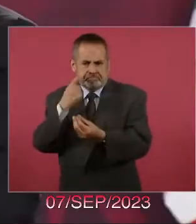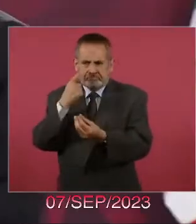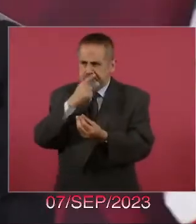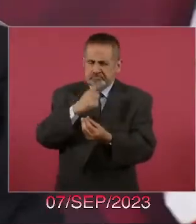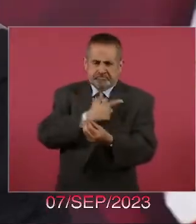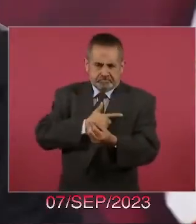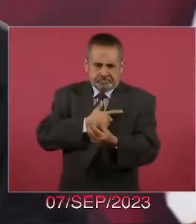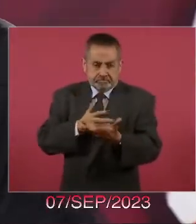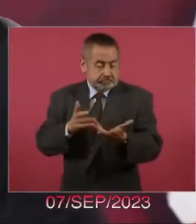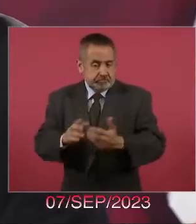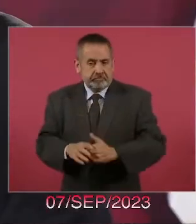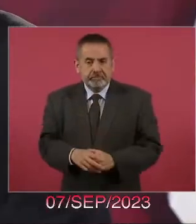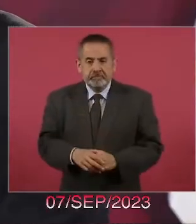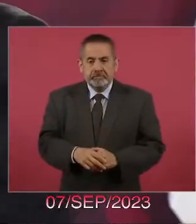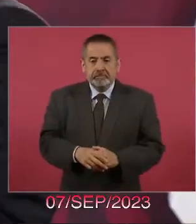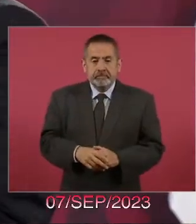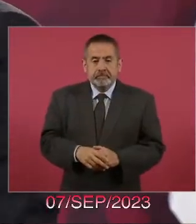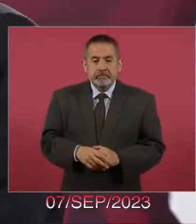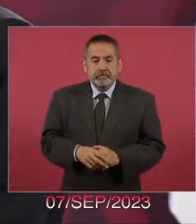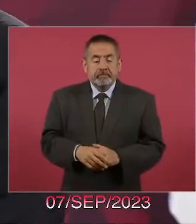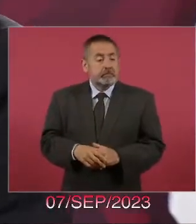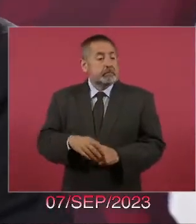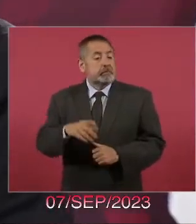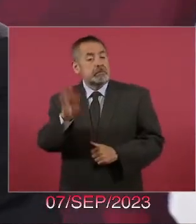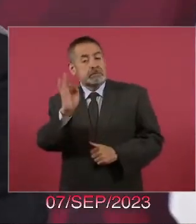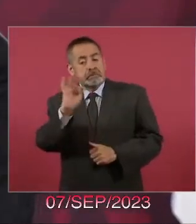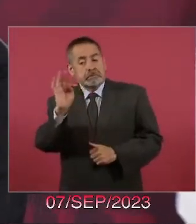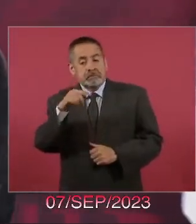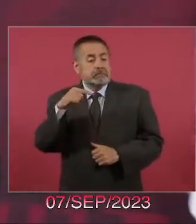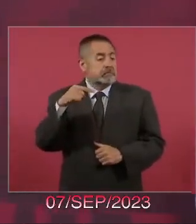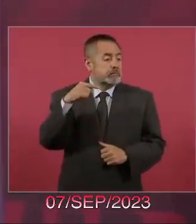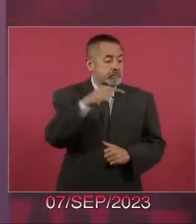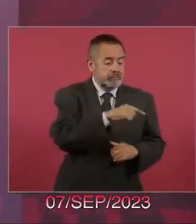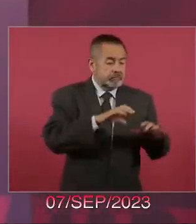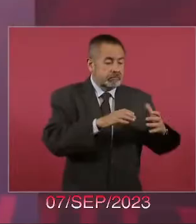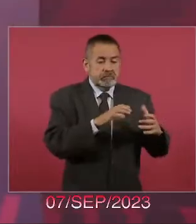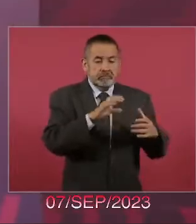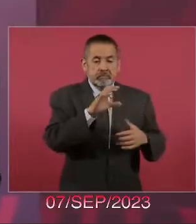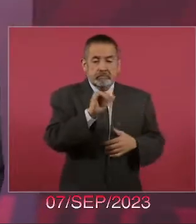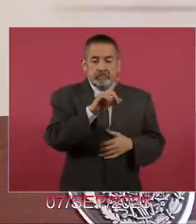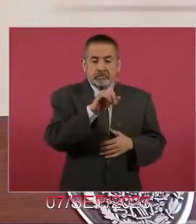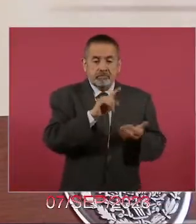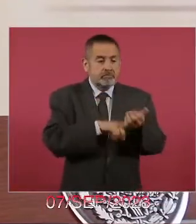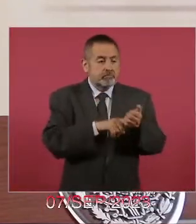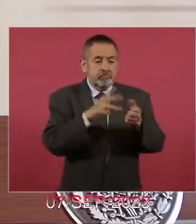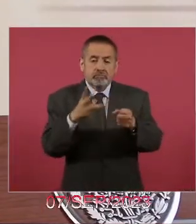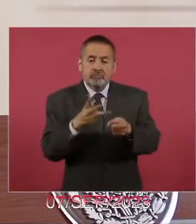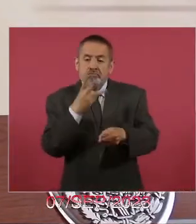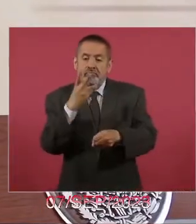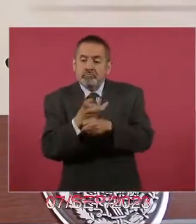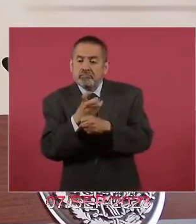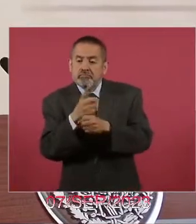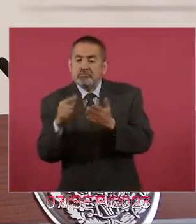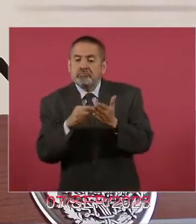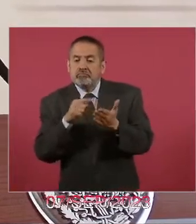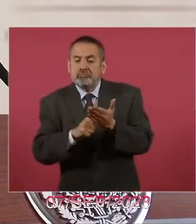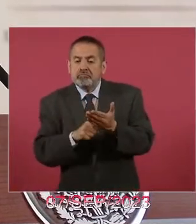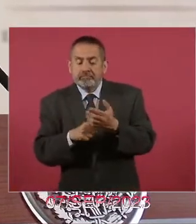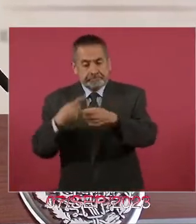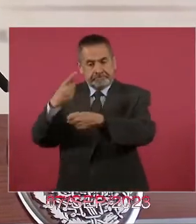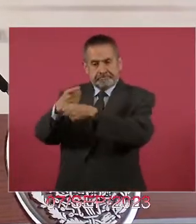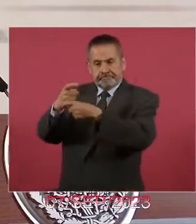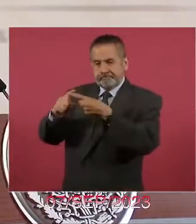en una de esas, la candidata de Claudio se queda en tercer lugar.